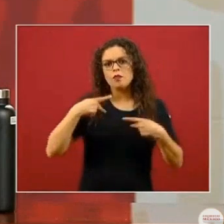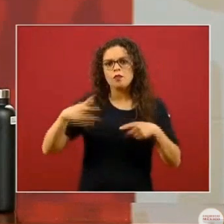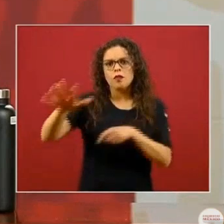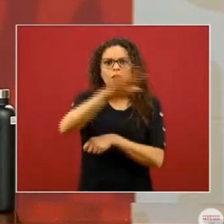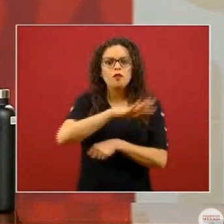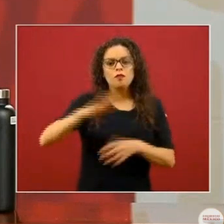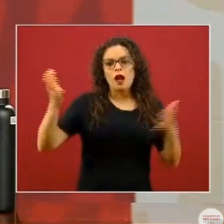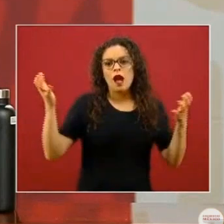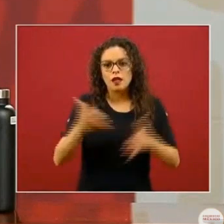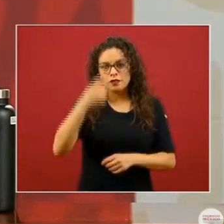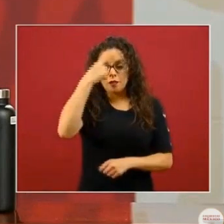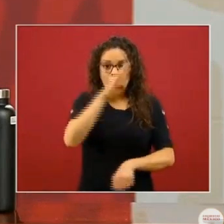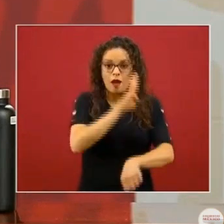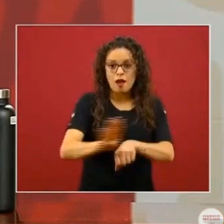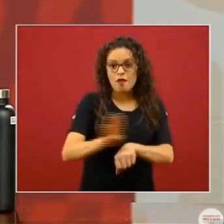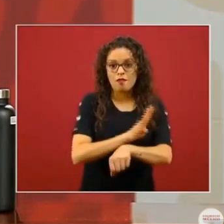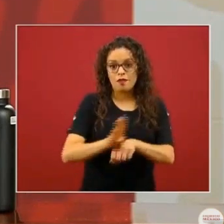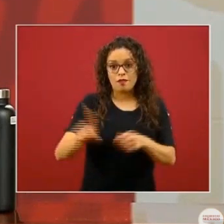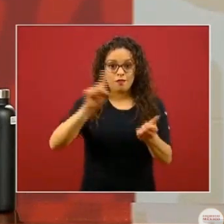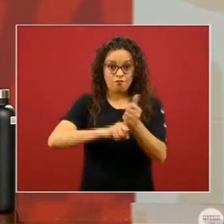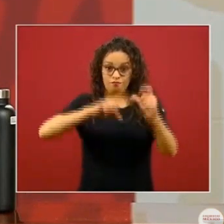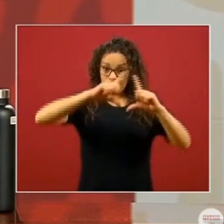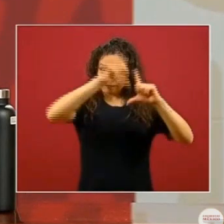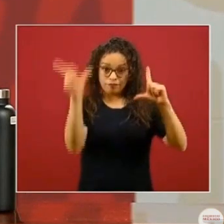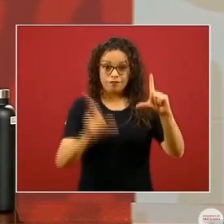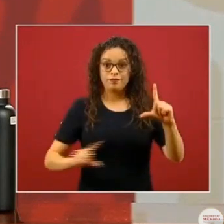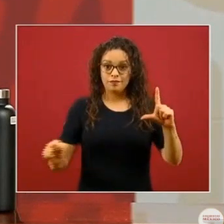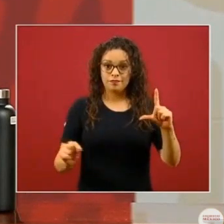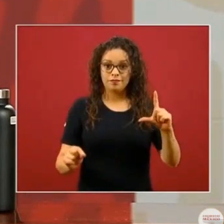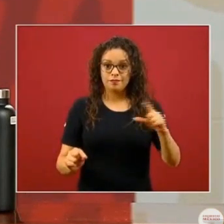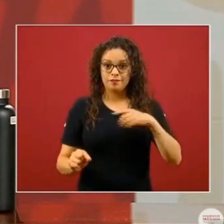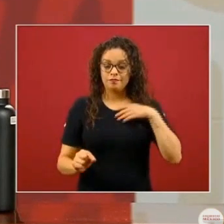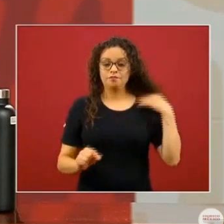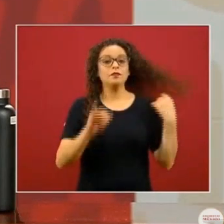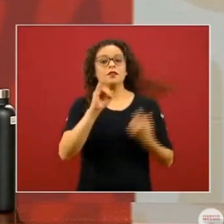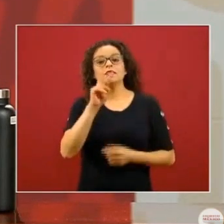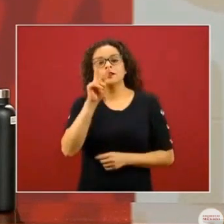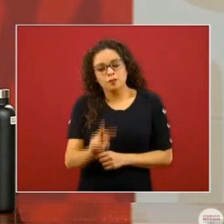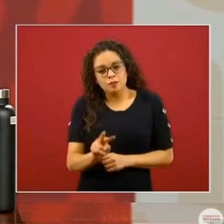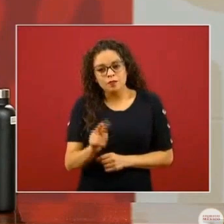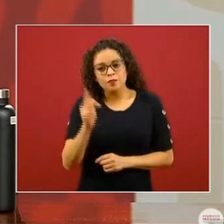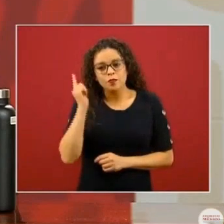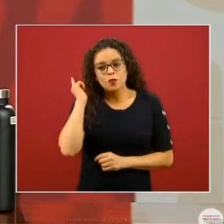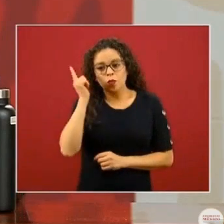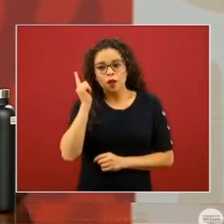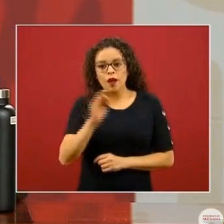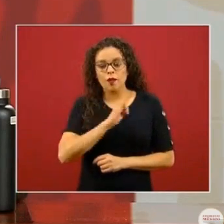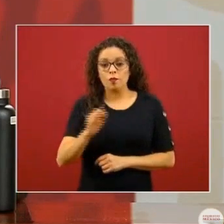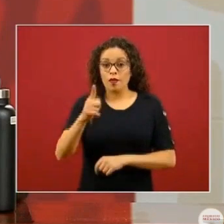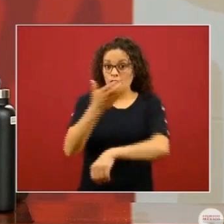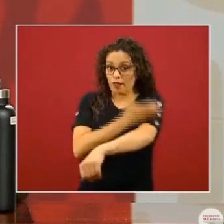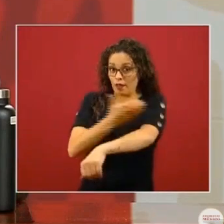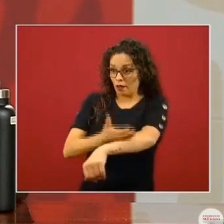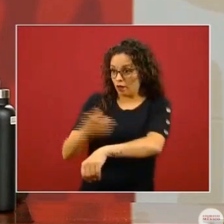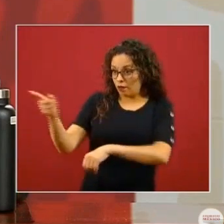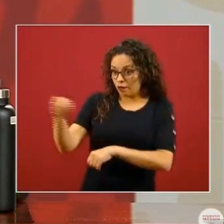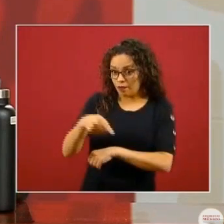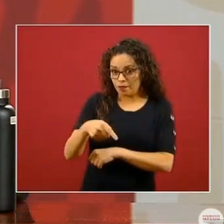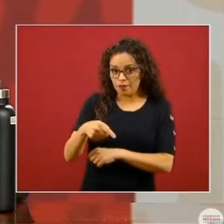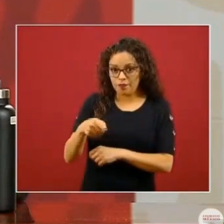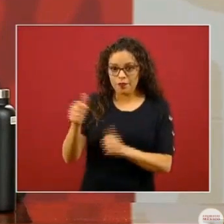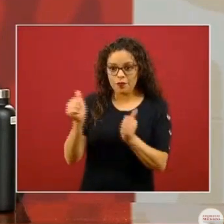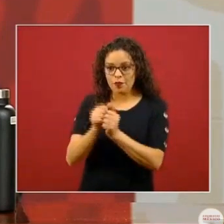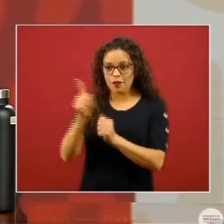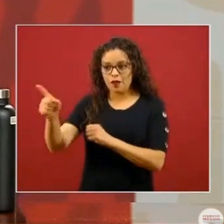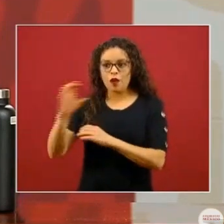para beneficio del pueblo mexicano. Entonces, si es tan amable de, quizá a través de nuestros compañeros de aquí de Comunicación